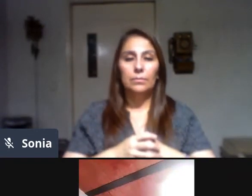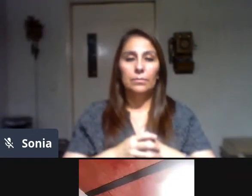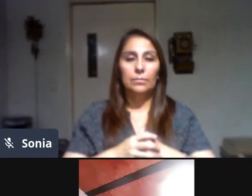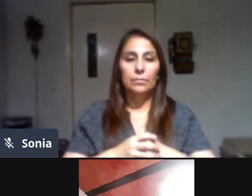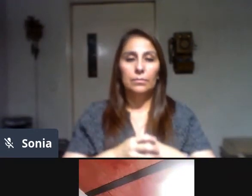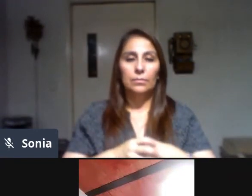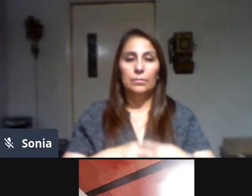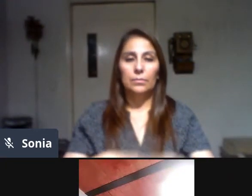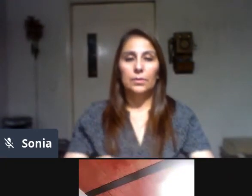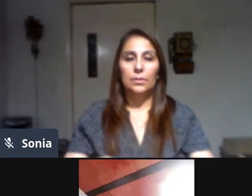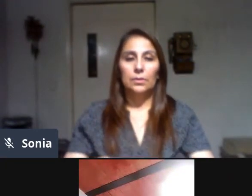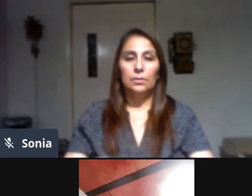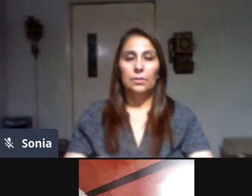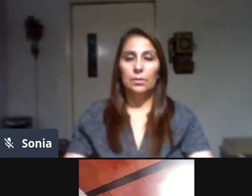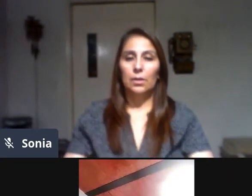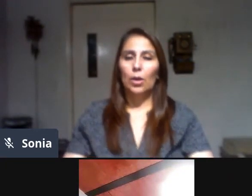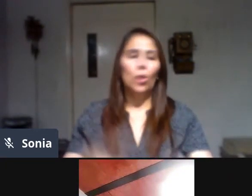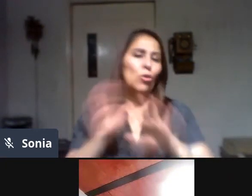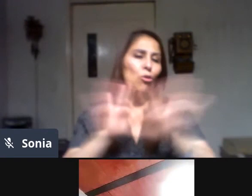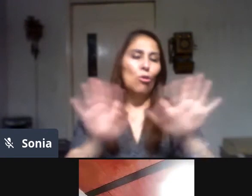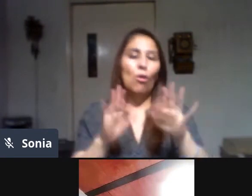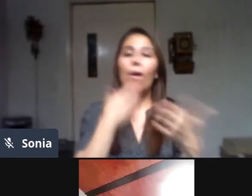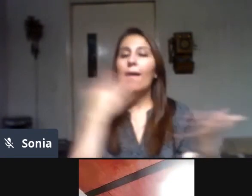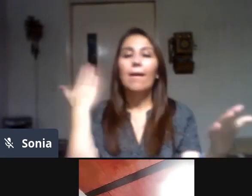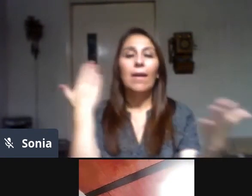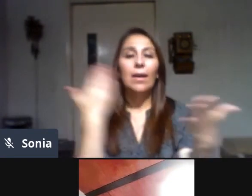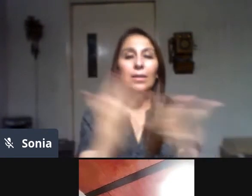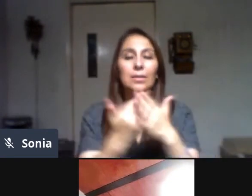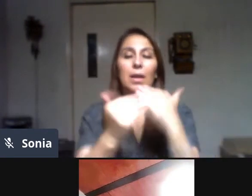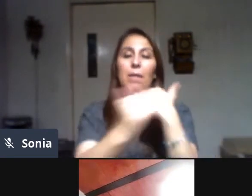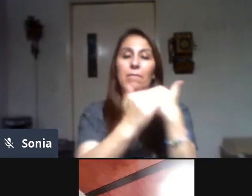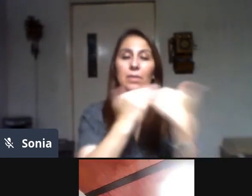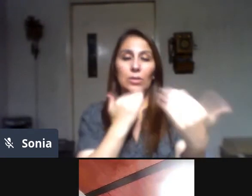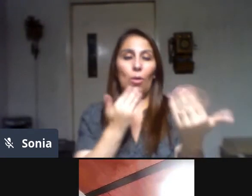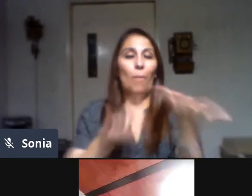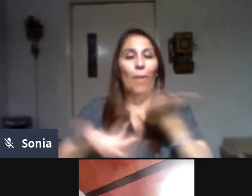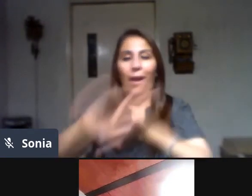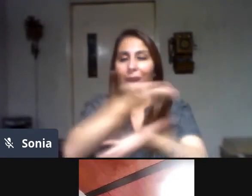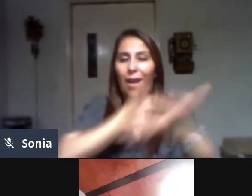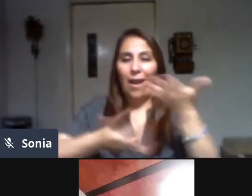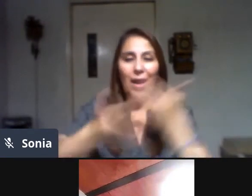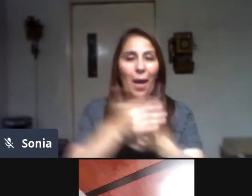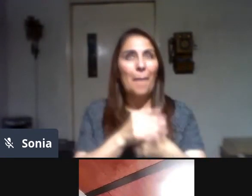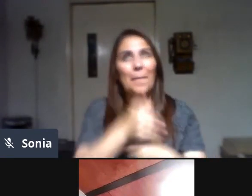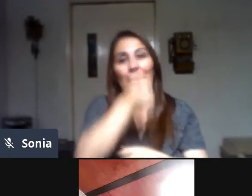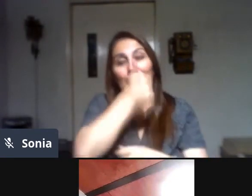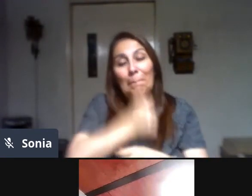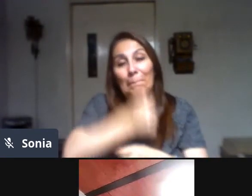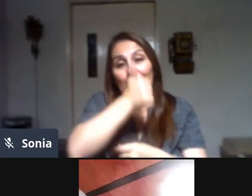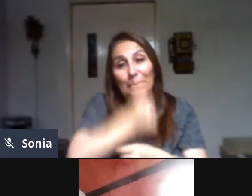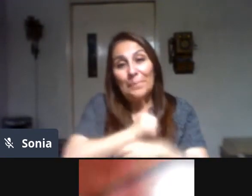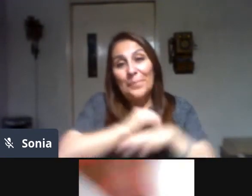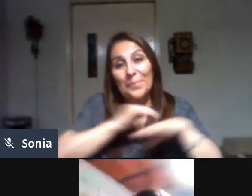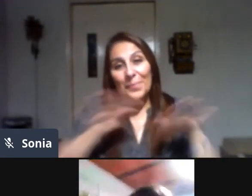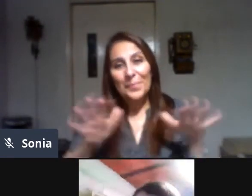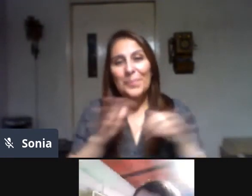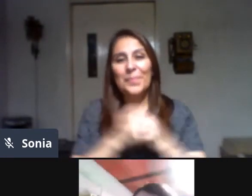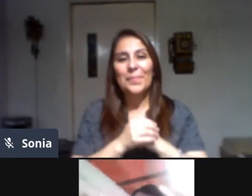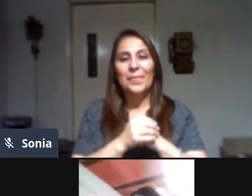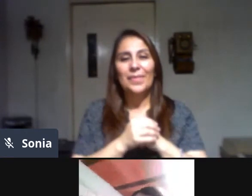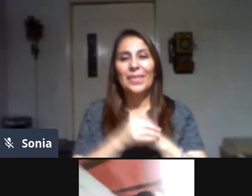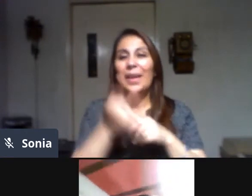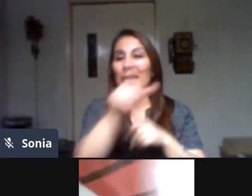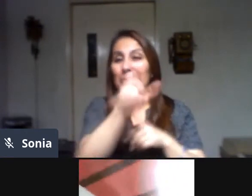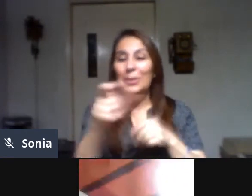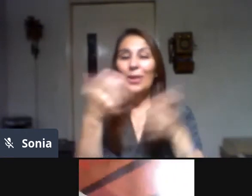no agradecerles por la invitación por la conversación por la paciencia de los de nuestros acompañantes en este